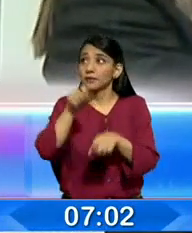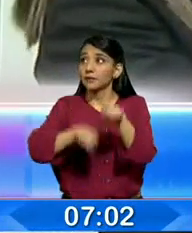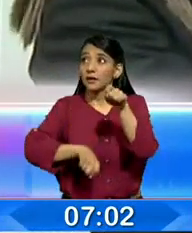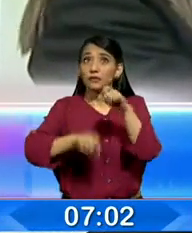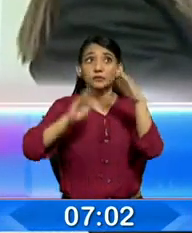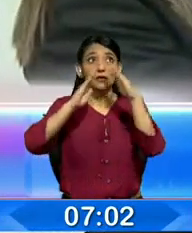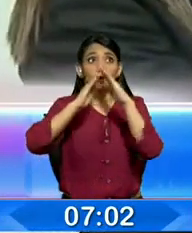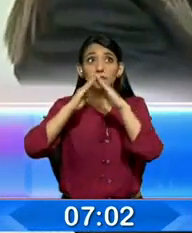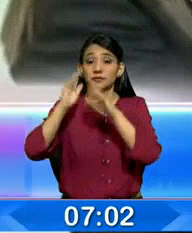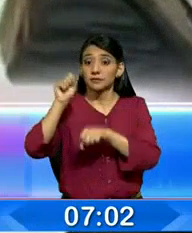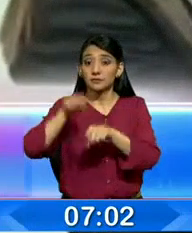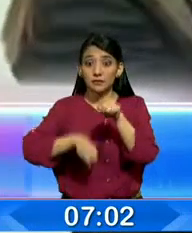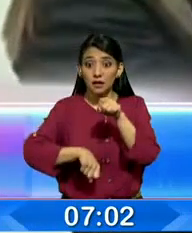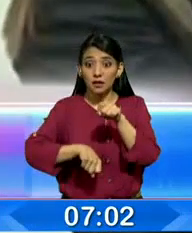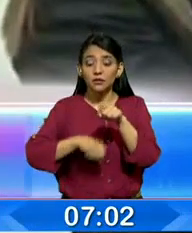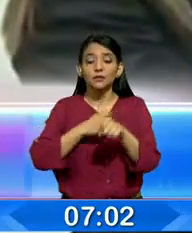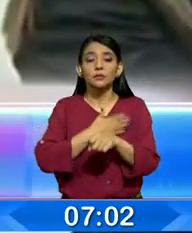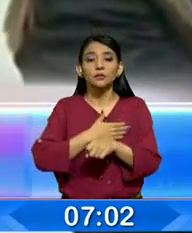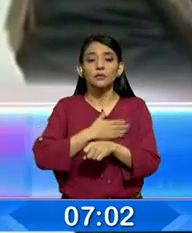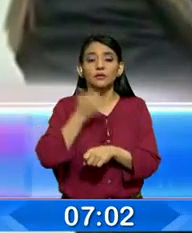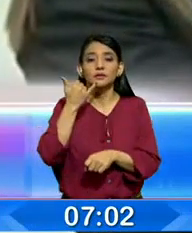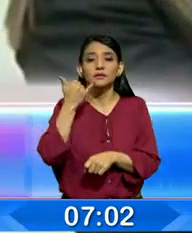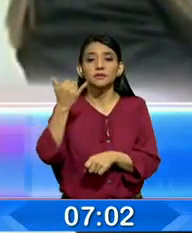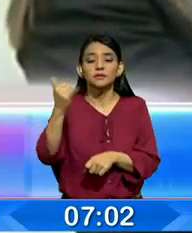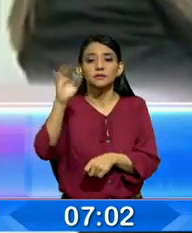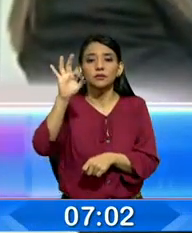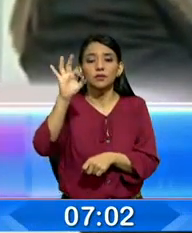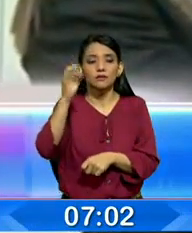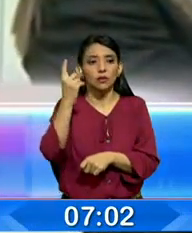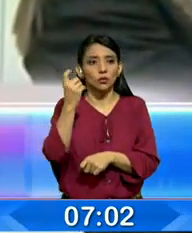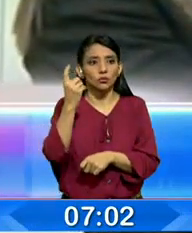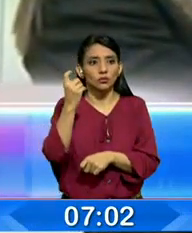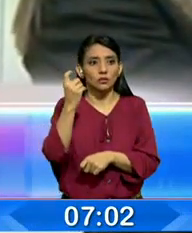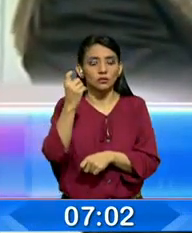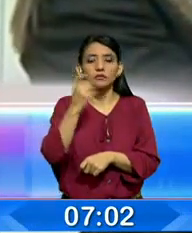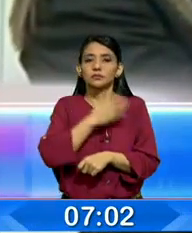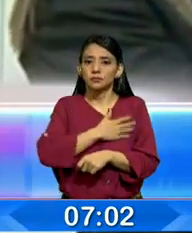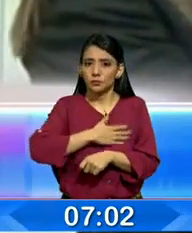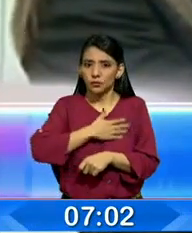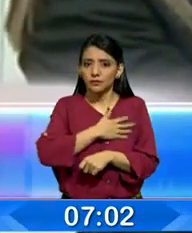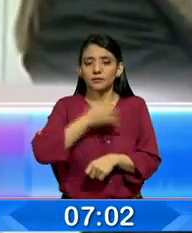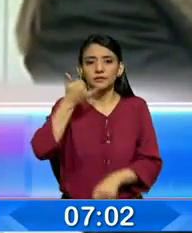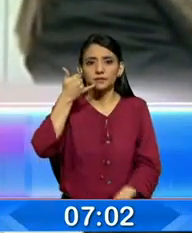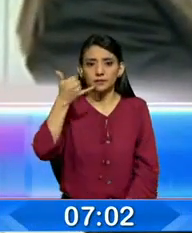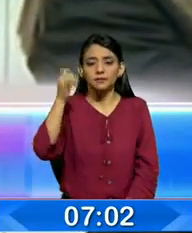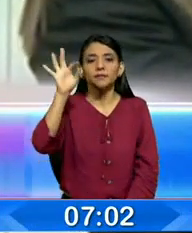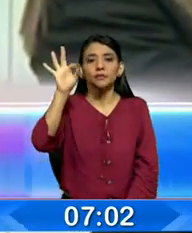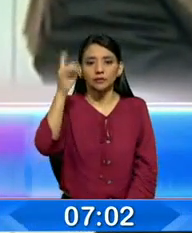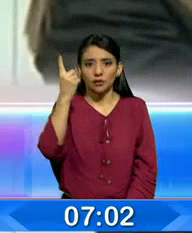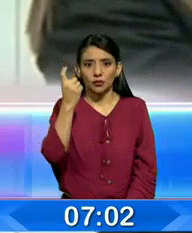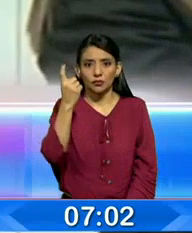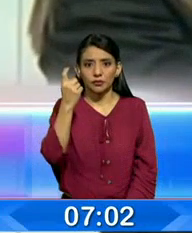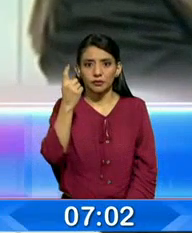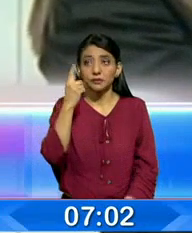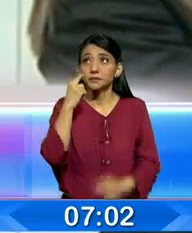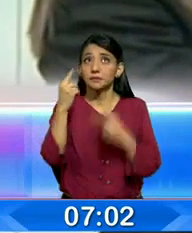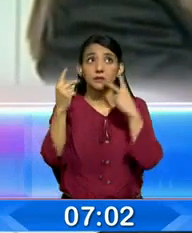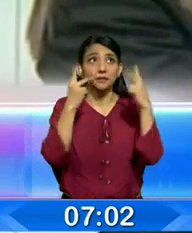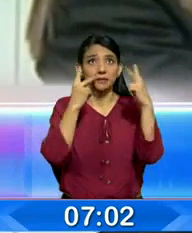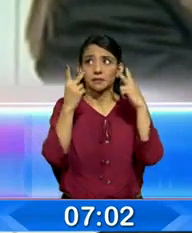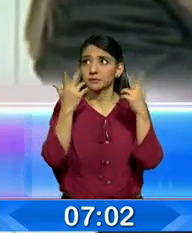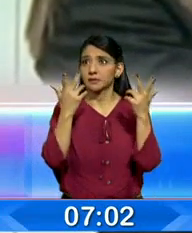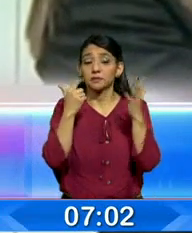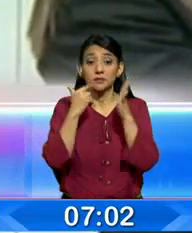nuestras viviendas, favor reportarlos al número telefónico 911, de tal manera que personal